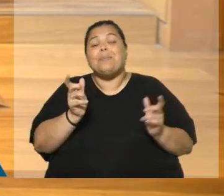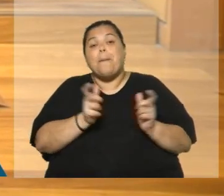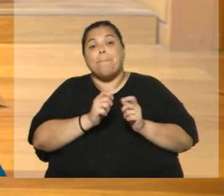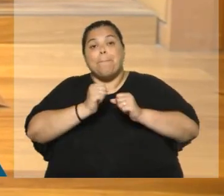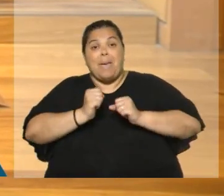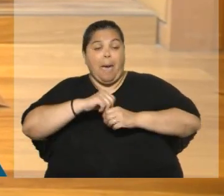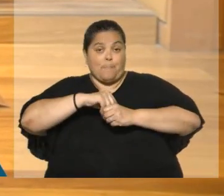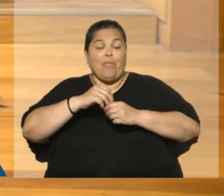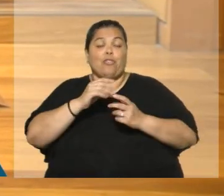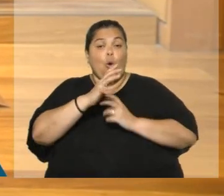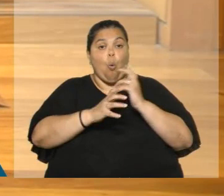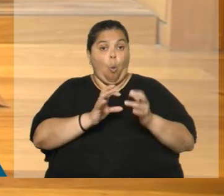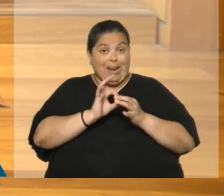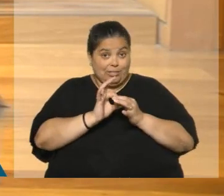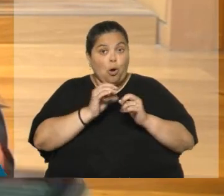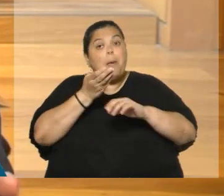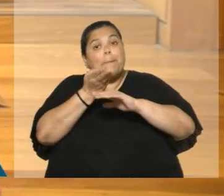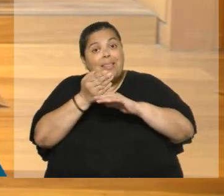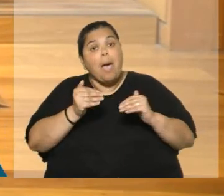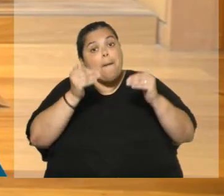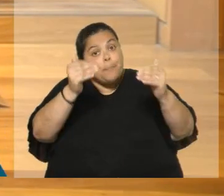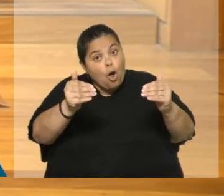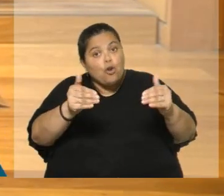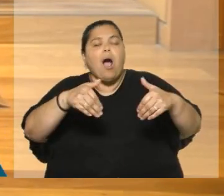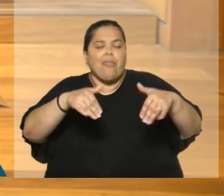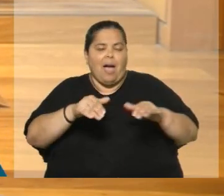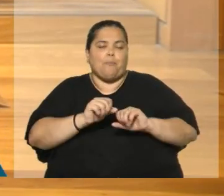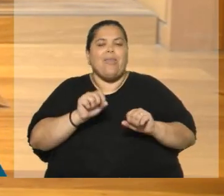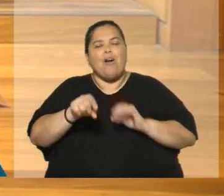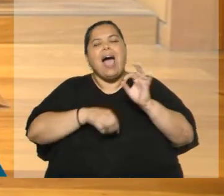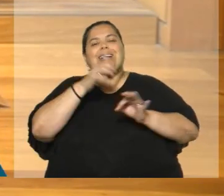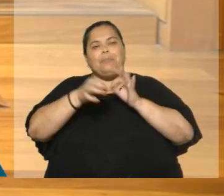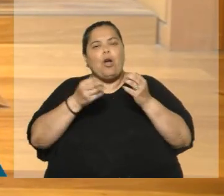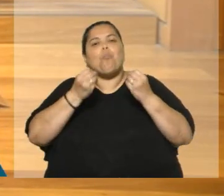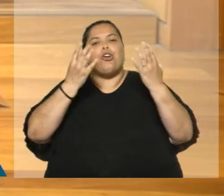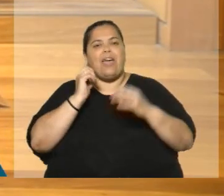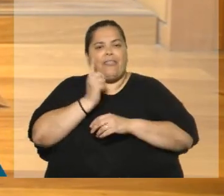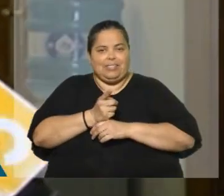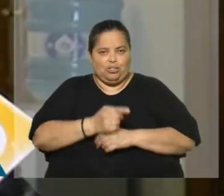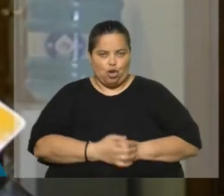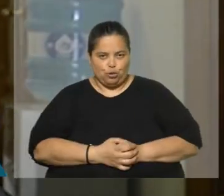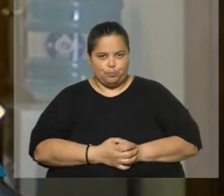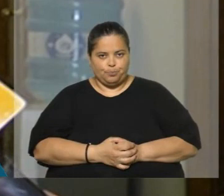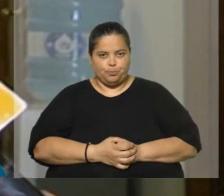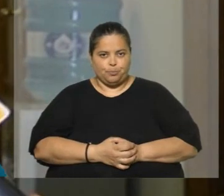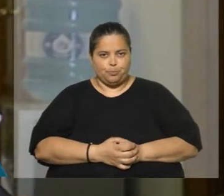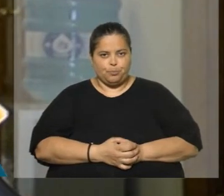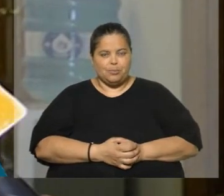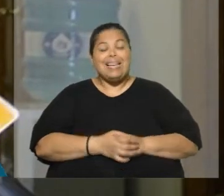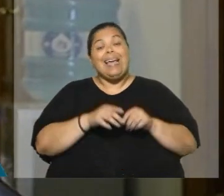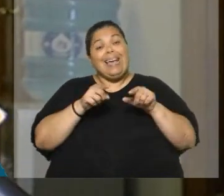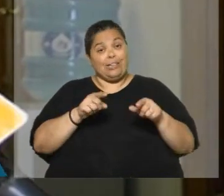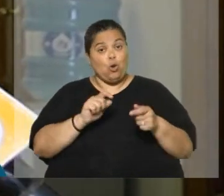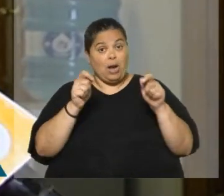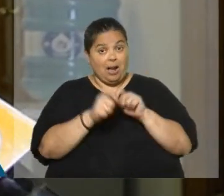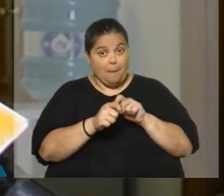coalición de gobierno, dijo el senador Gustavo Penadez y explicó las razones por las cuales tomó esta decisión. Esos cambios